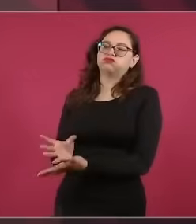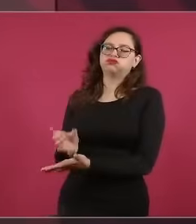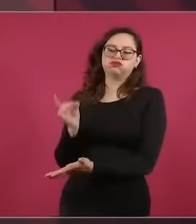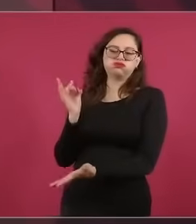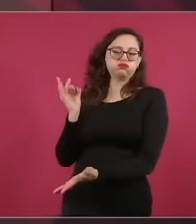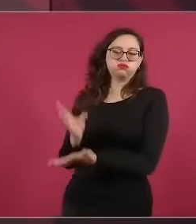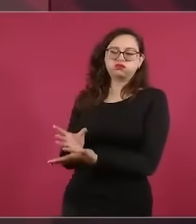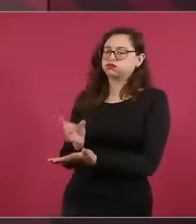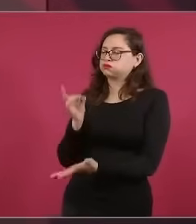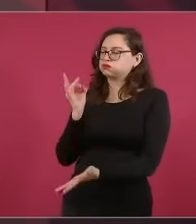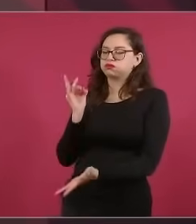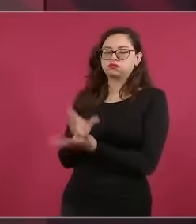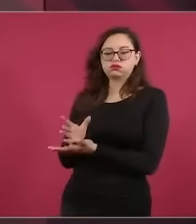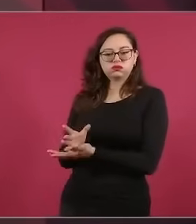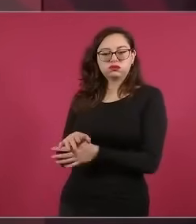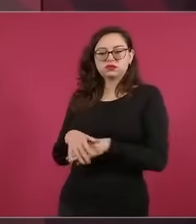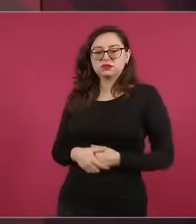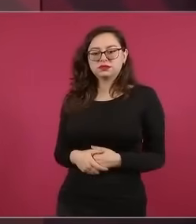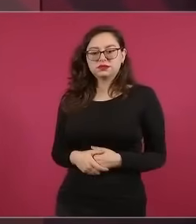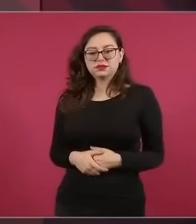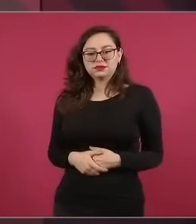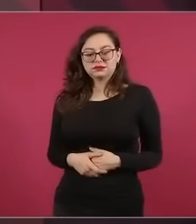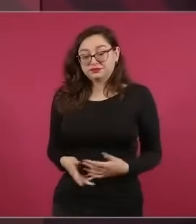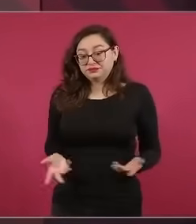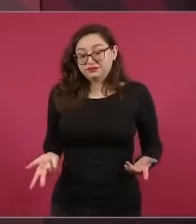Siempre he venido diciendo: no se puede poner